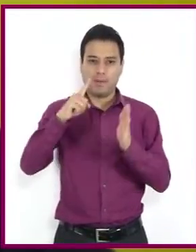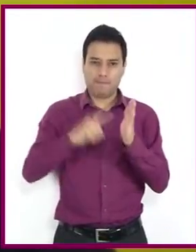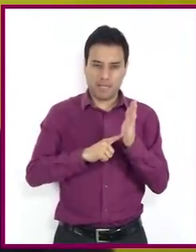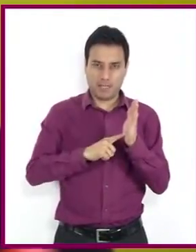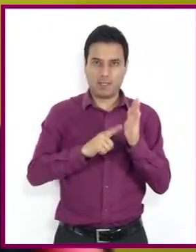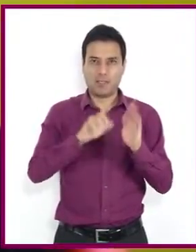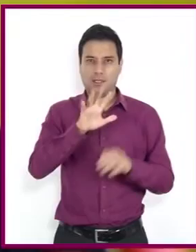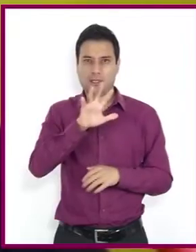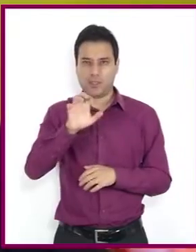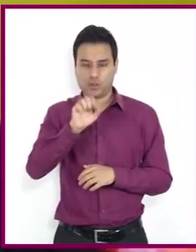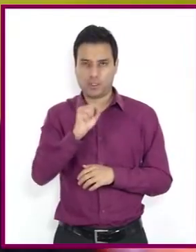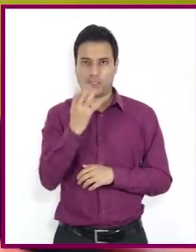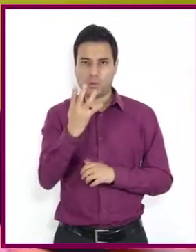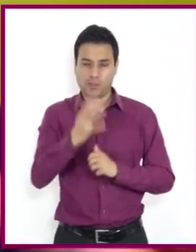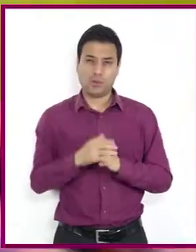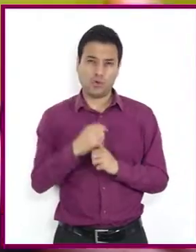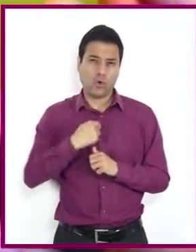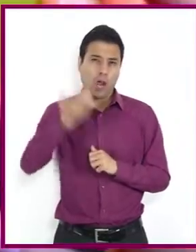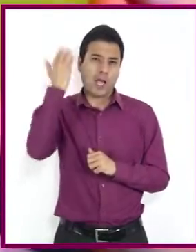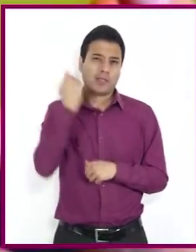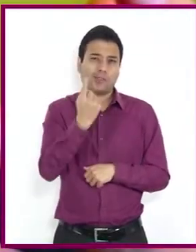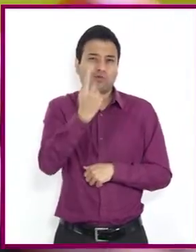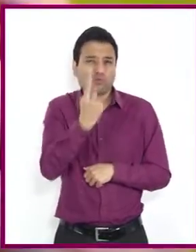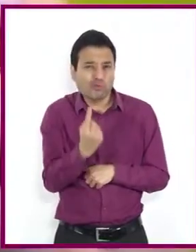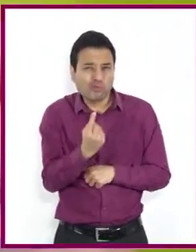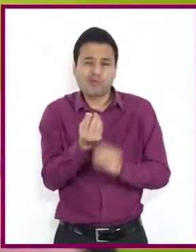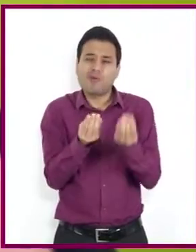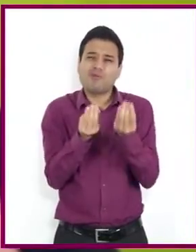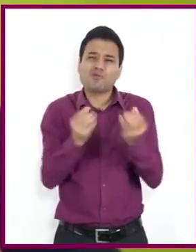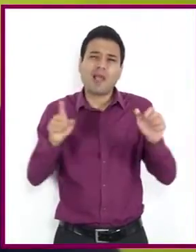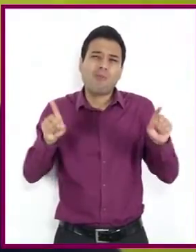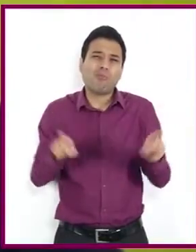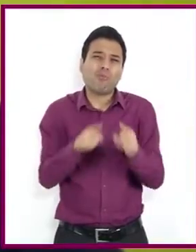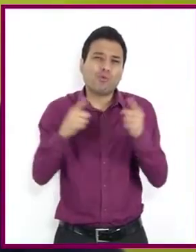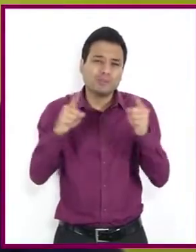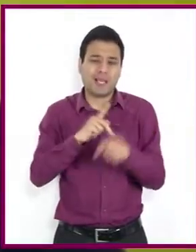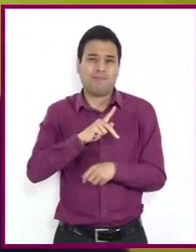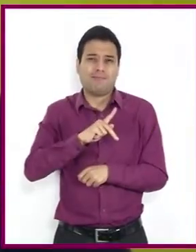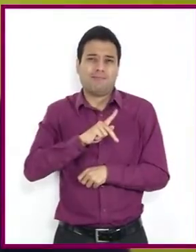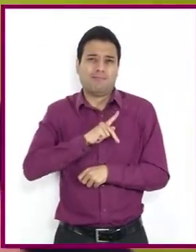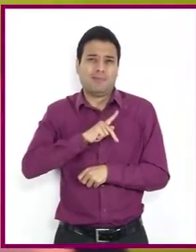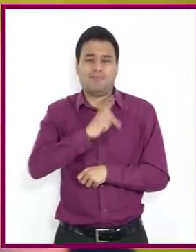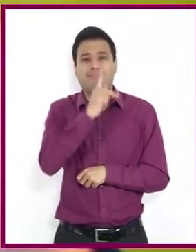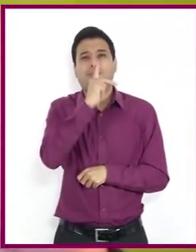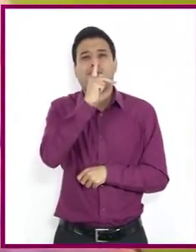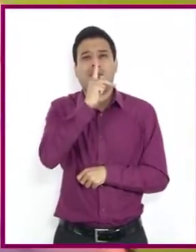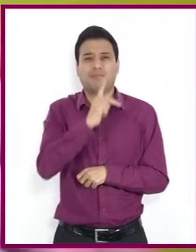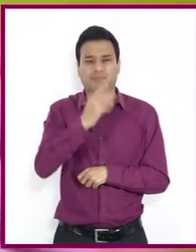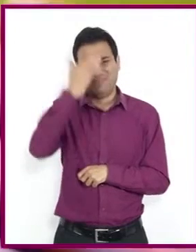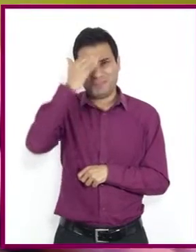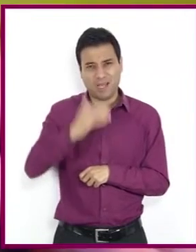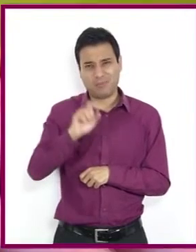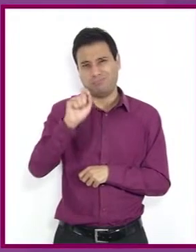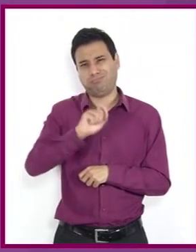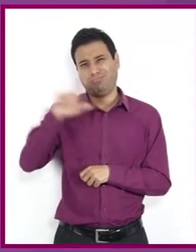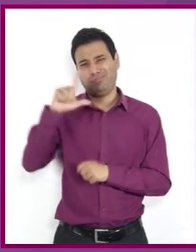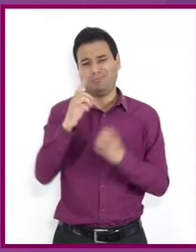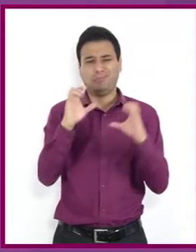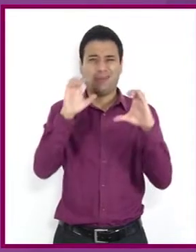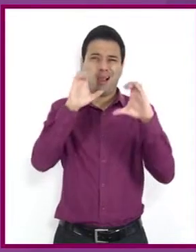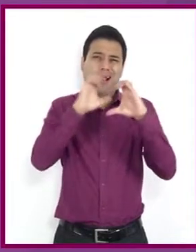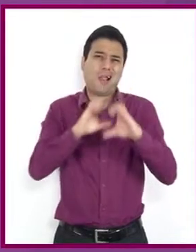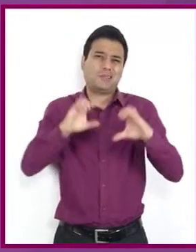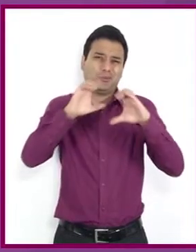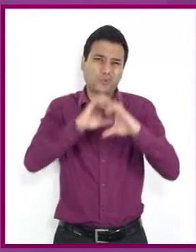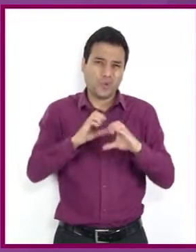Yo recuerdo una infancia llena de música. Mi padre era el gran compositor Vincenzo Galilei. De